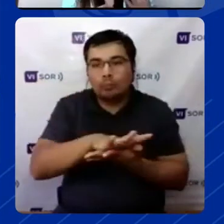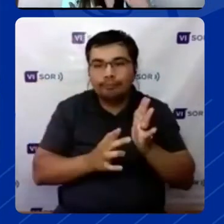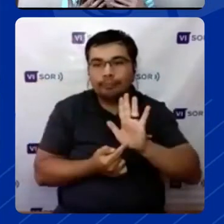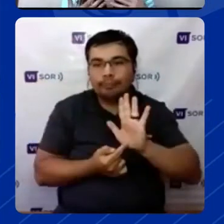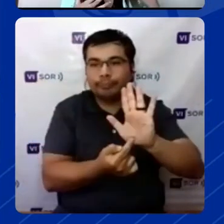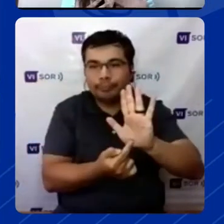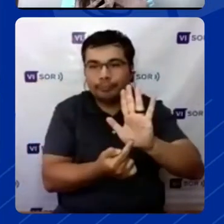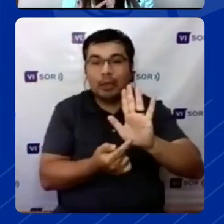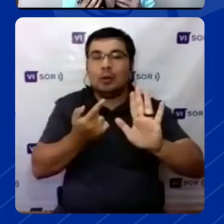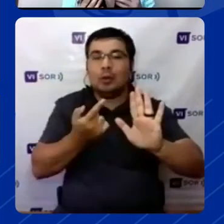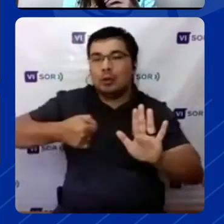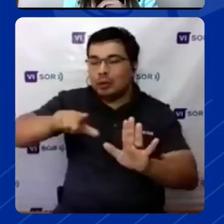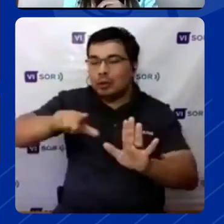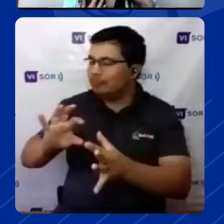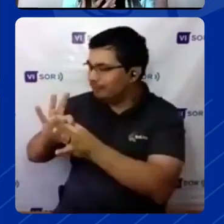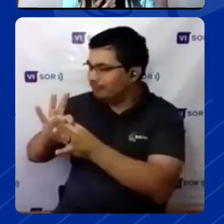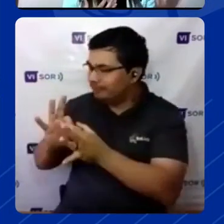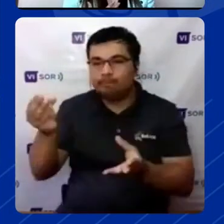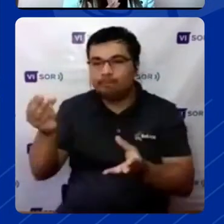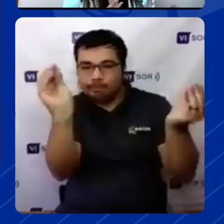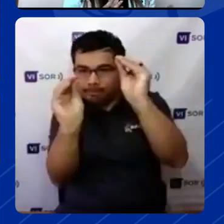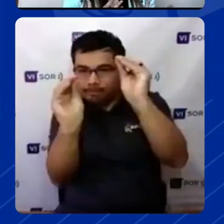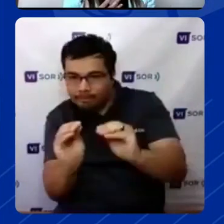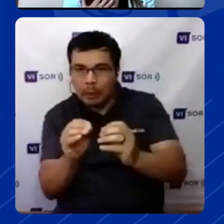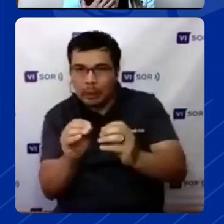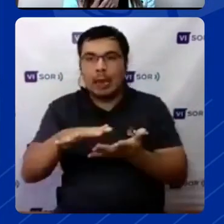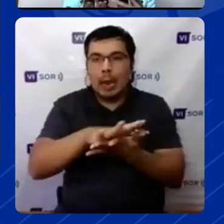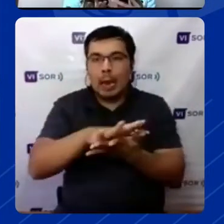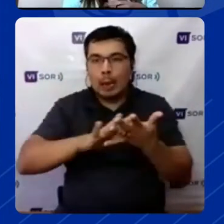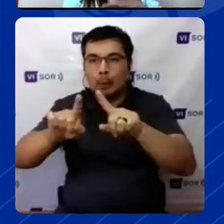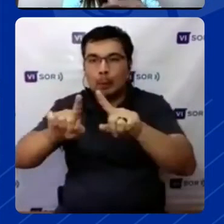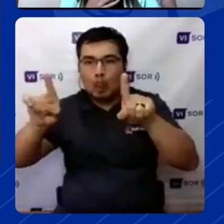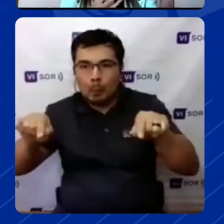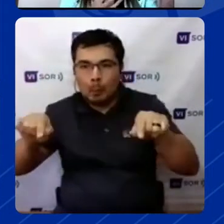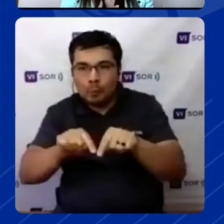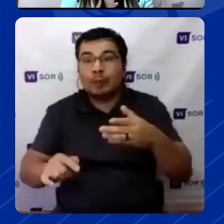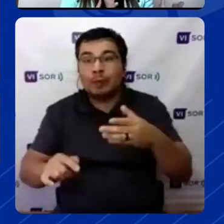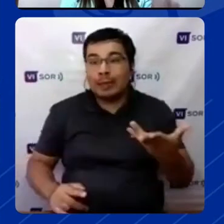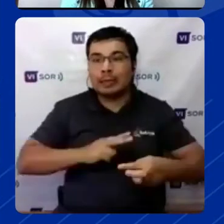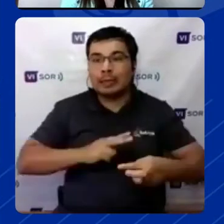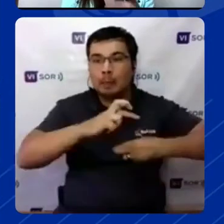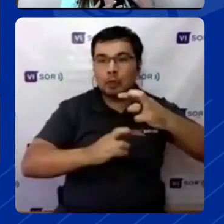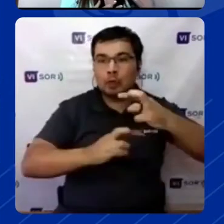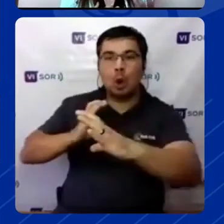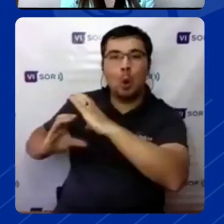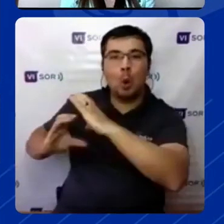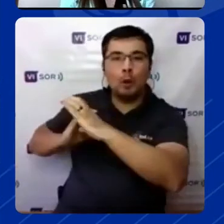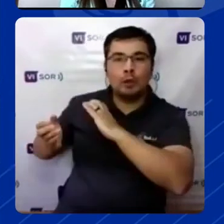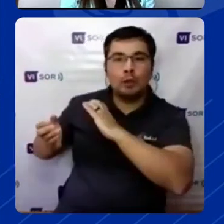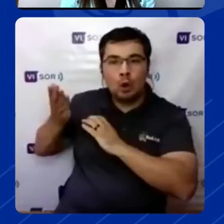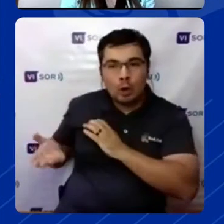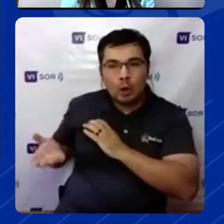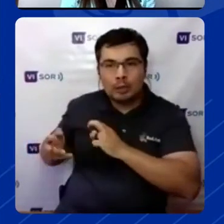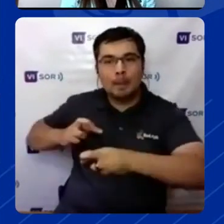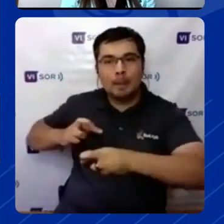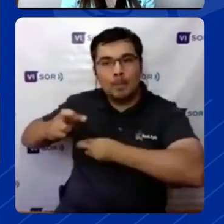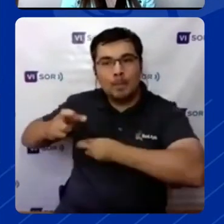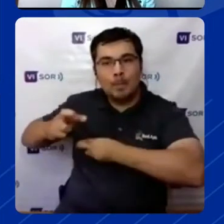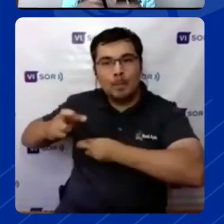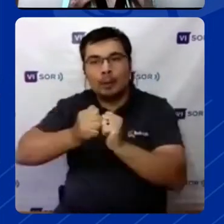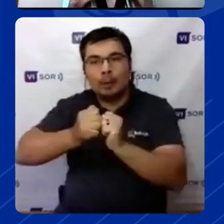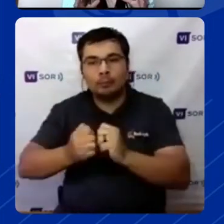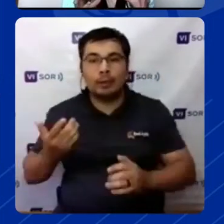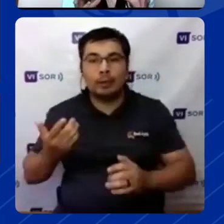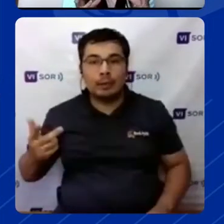ir anotándolas y es el nexo de comunicación con el proceso en fondo de adaptación. Y así como comentó